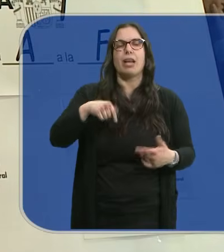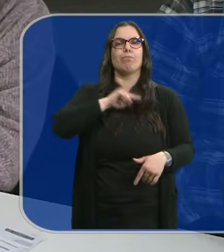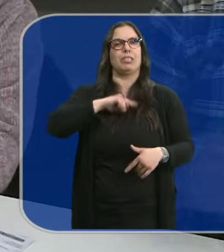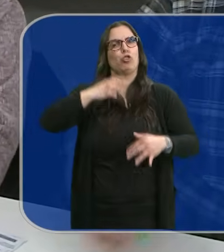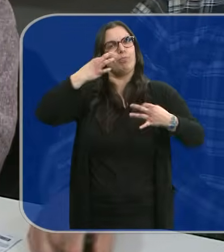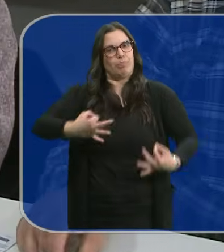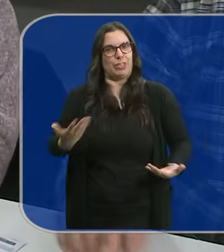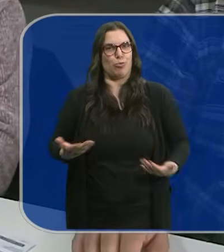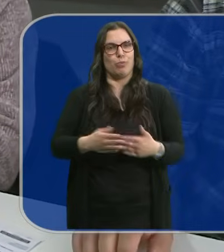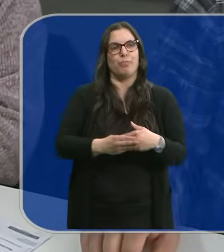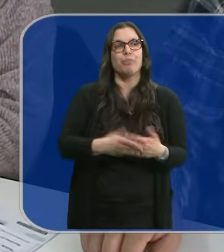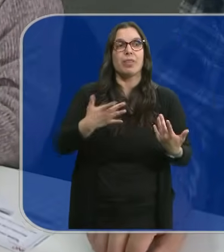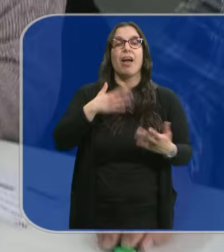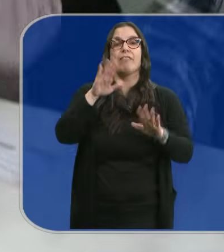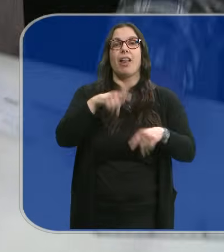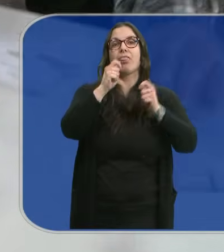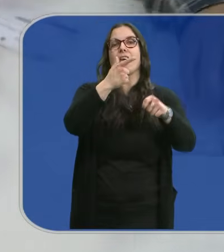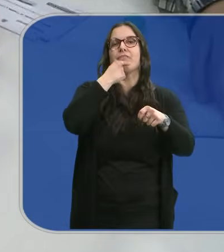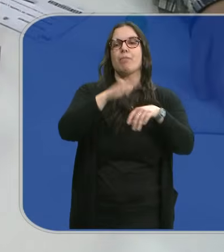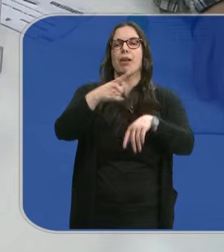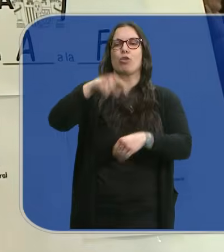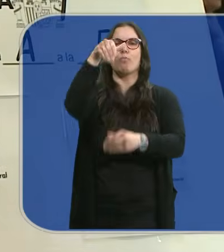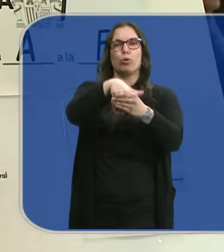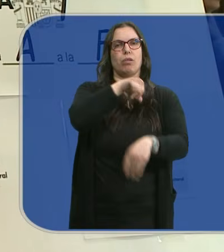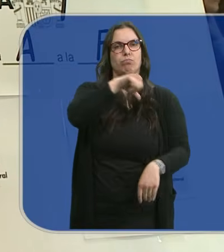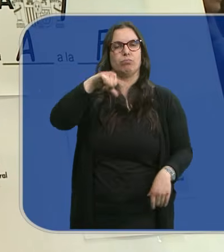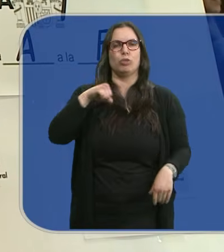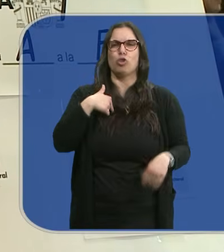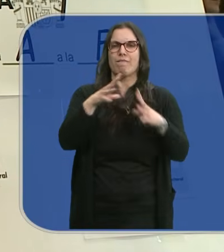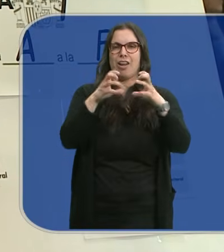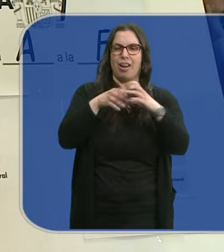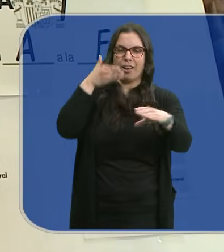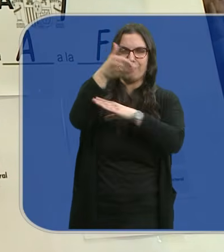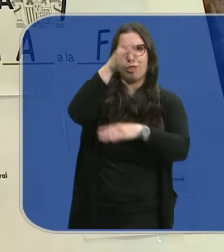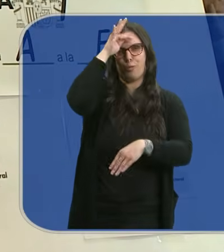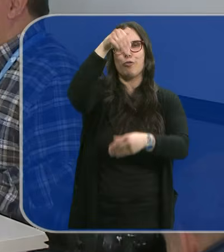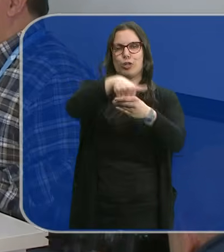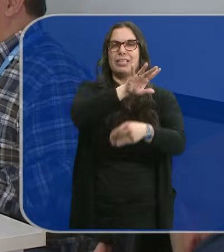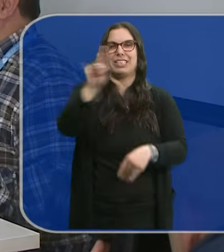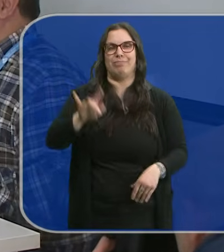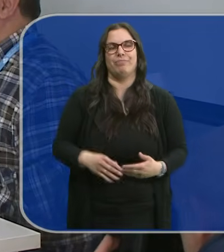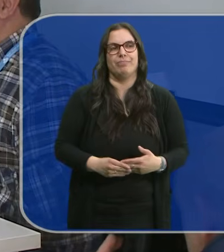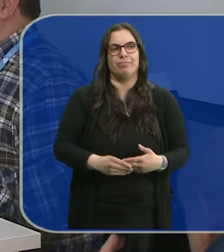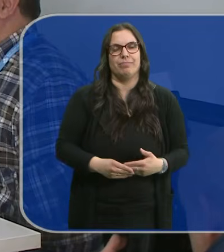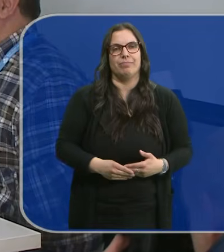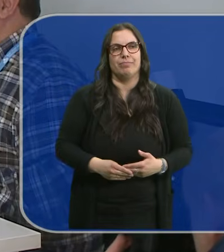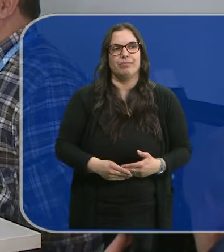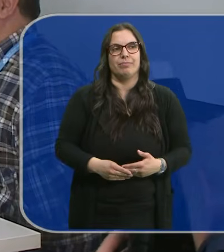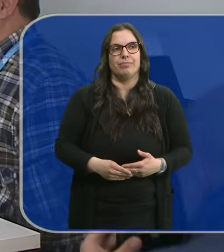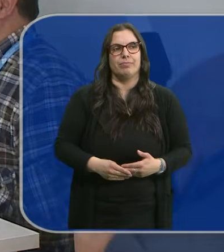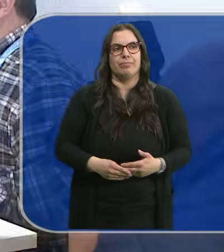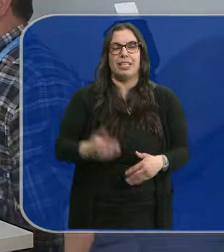seguro. Y eso facilita que puedan votar con autonomía. Tengo ganas de ir a votar domingo, sí. Y ya tengo